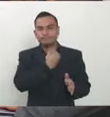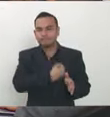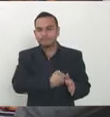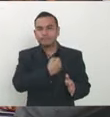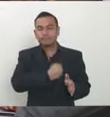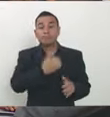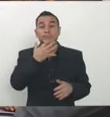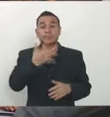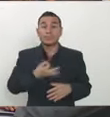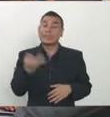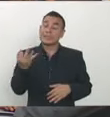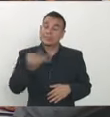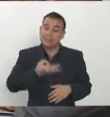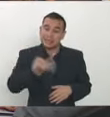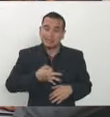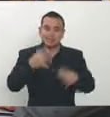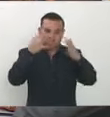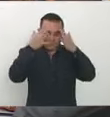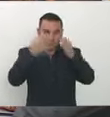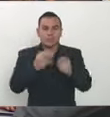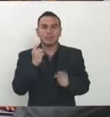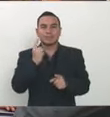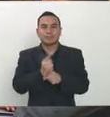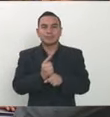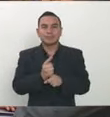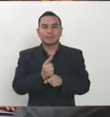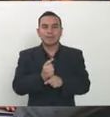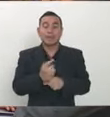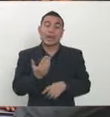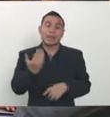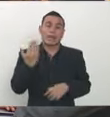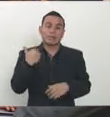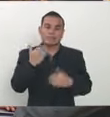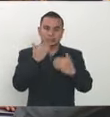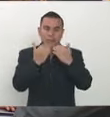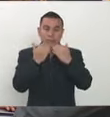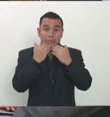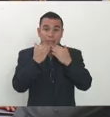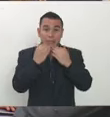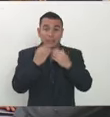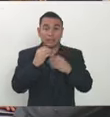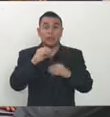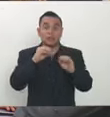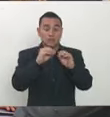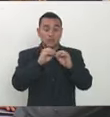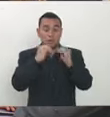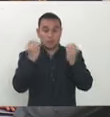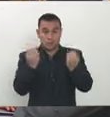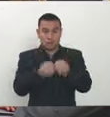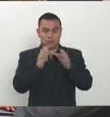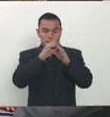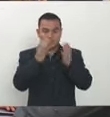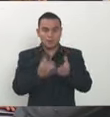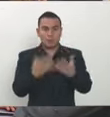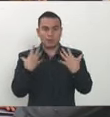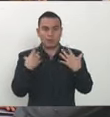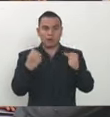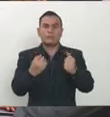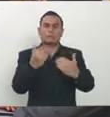hay que tomar las mejores decisiones. Decía alguien, por cierto, de la Organización Mundial de la Salud, ahora, hoy,